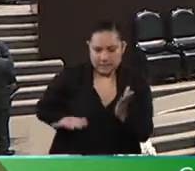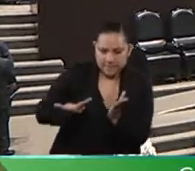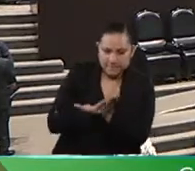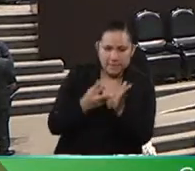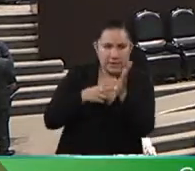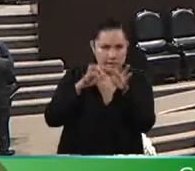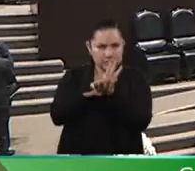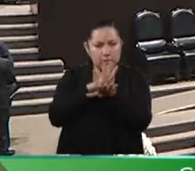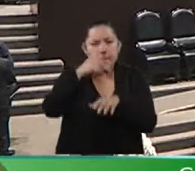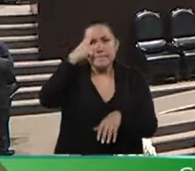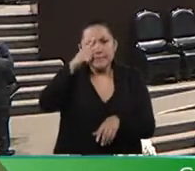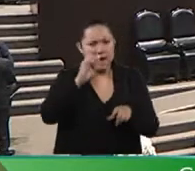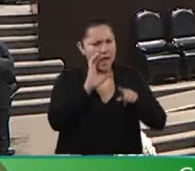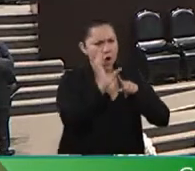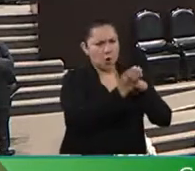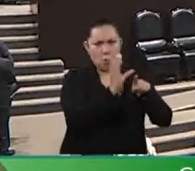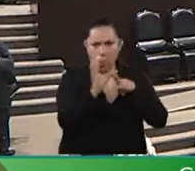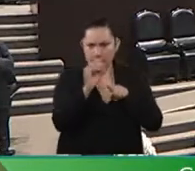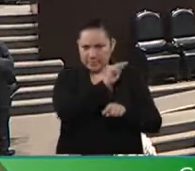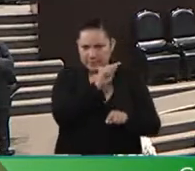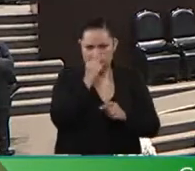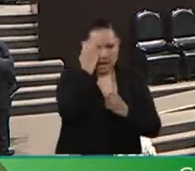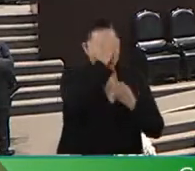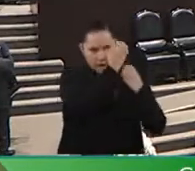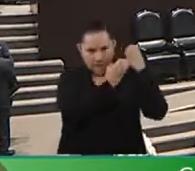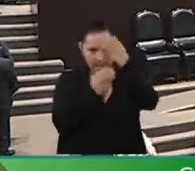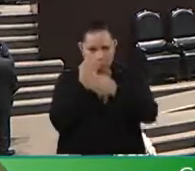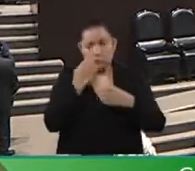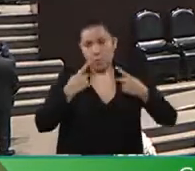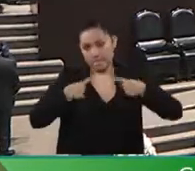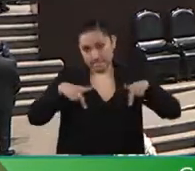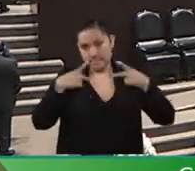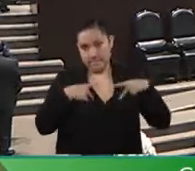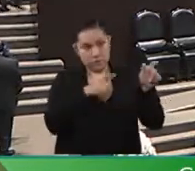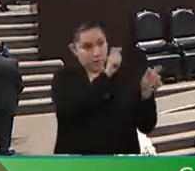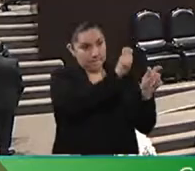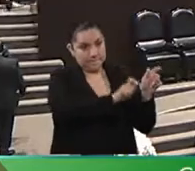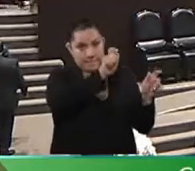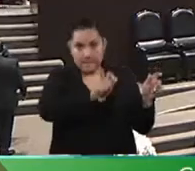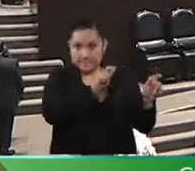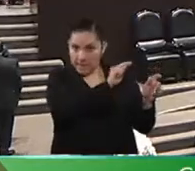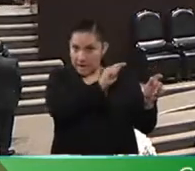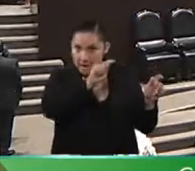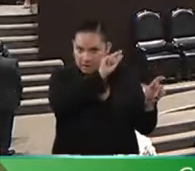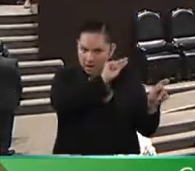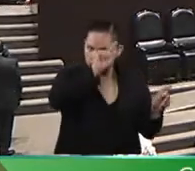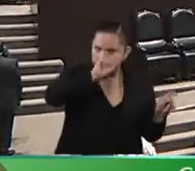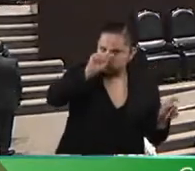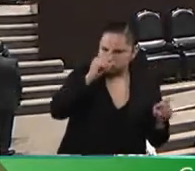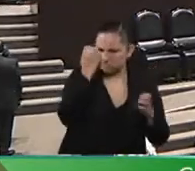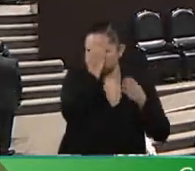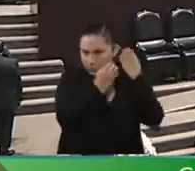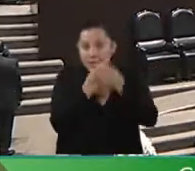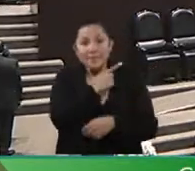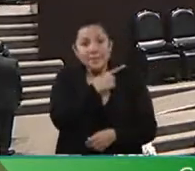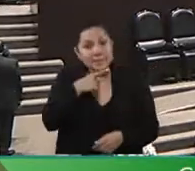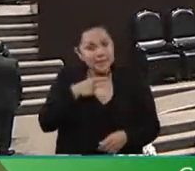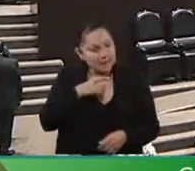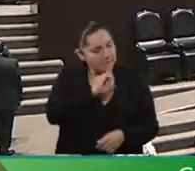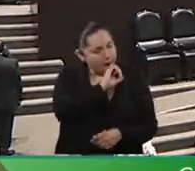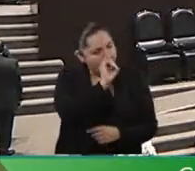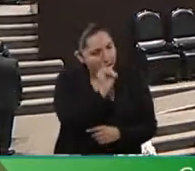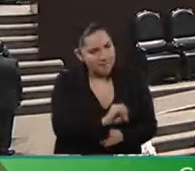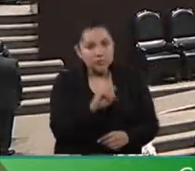conformados por personas de reconocido prestigio incluyan al menos dos mujeres de cajón y fomenten la